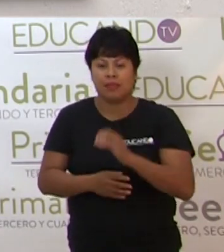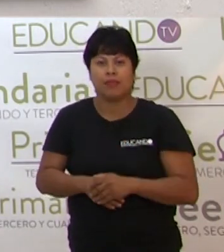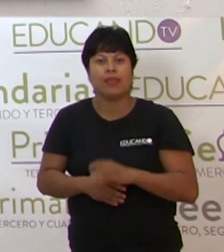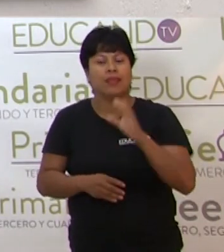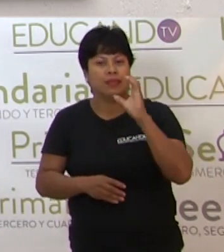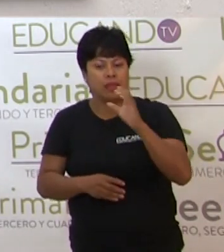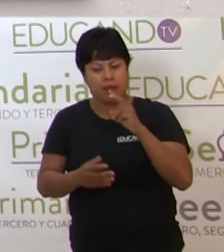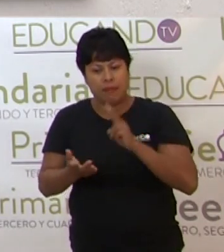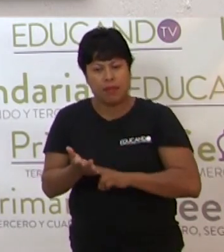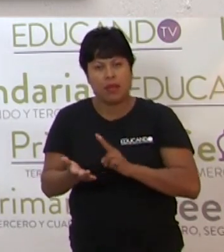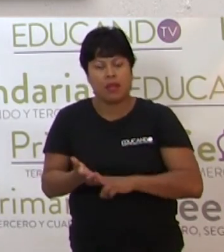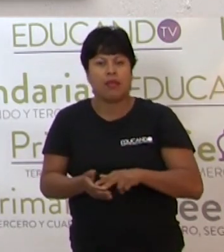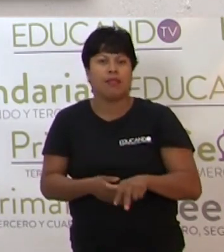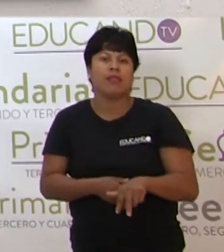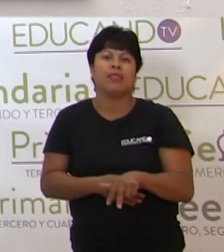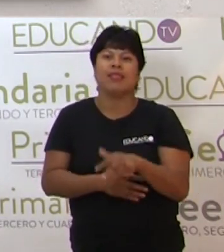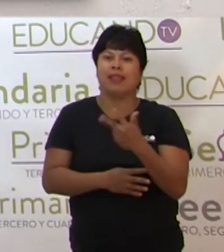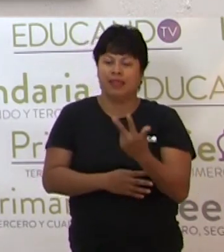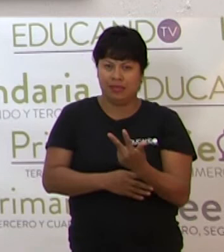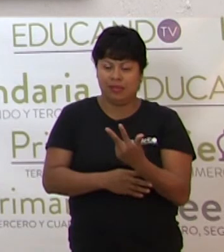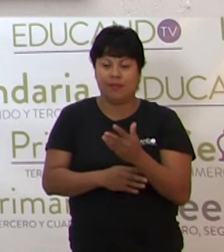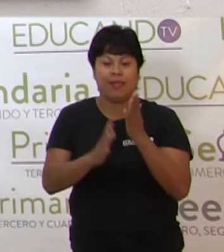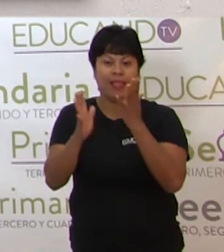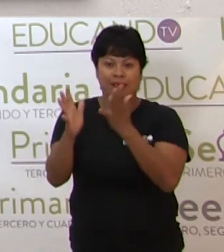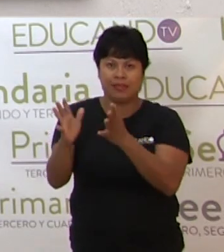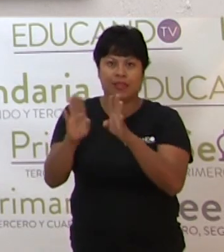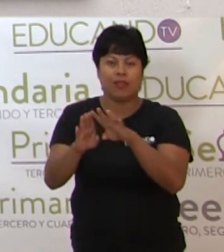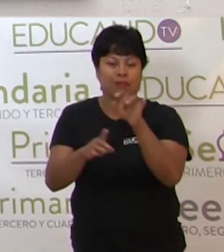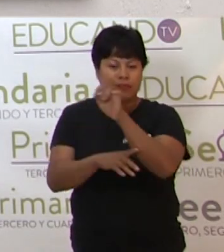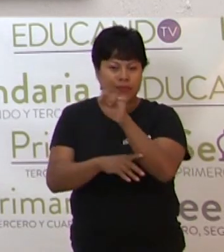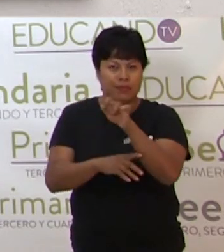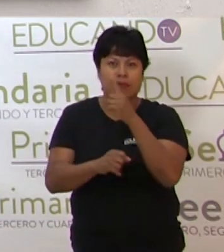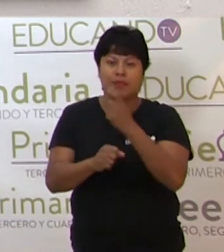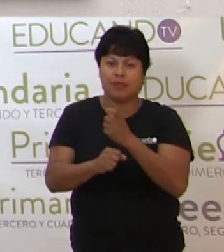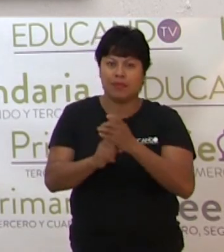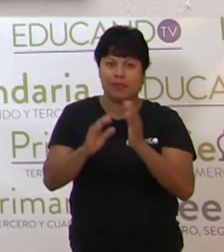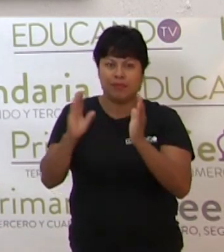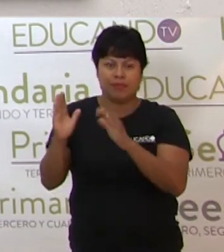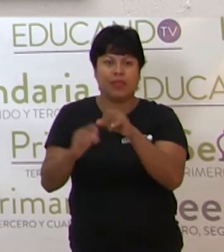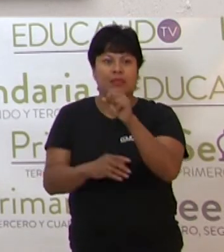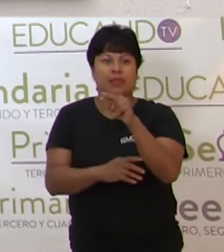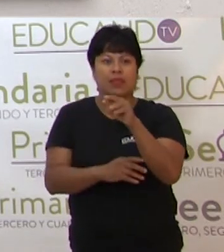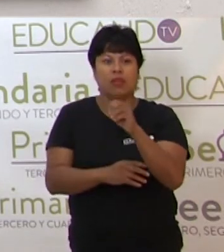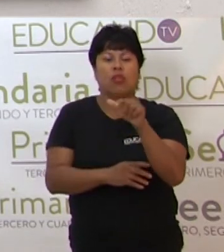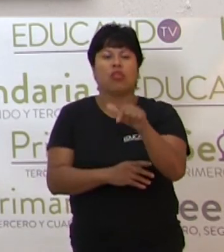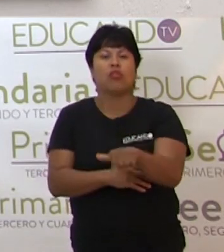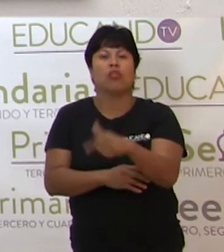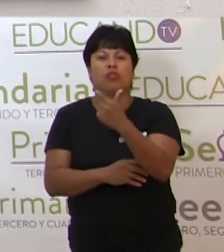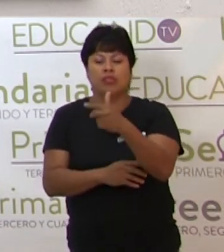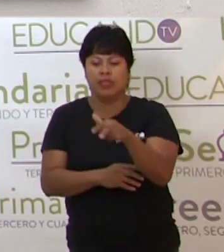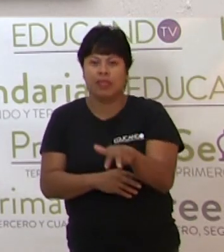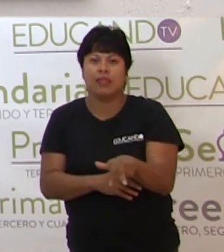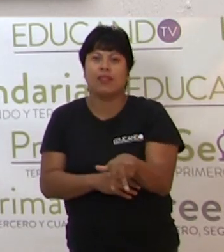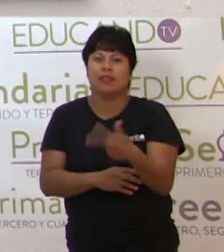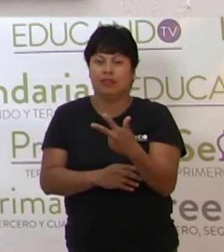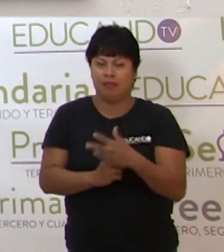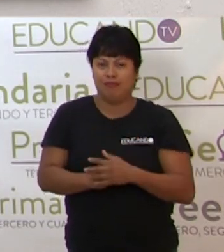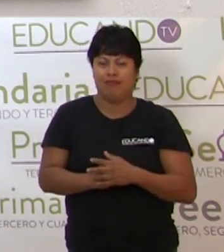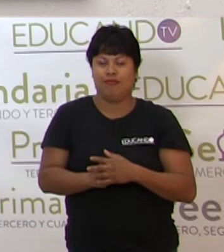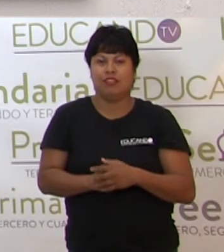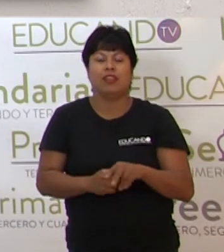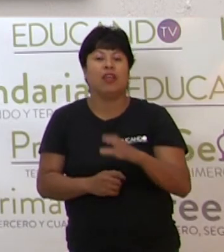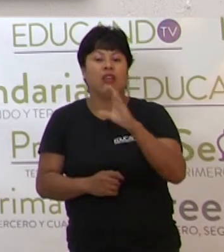vale 13. Así quedaría definida la primera función. Seno 12 treceavos.